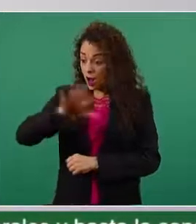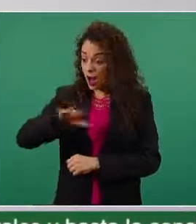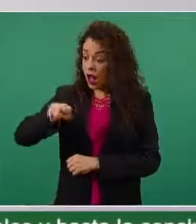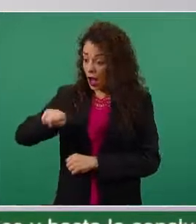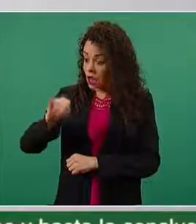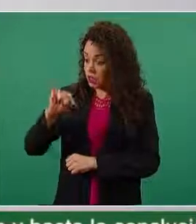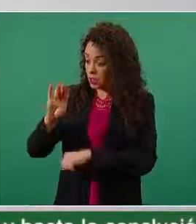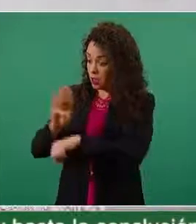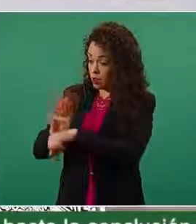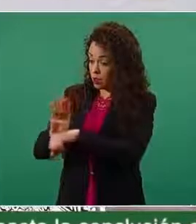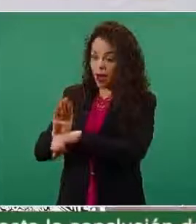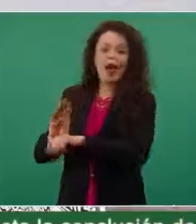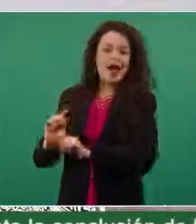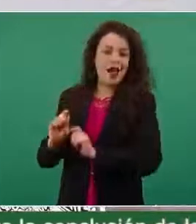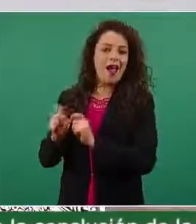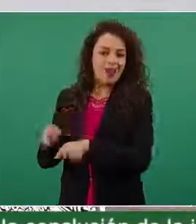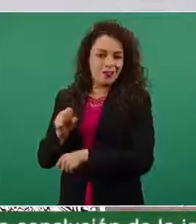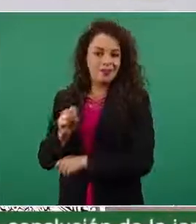y ganan